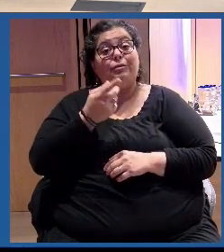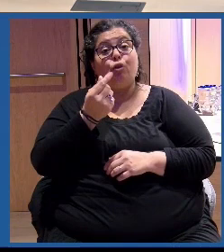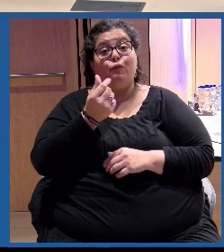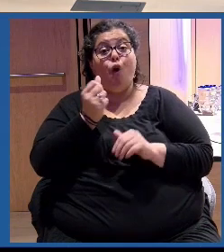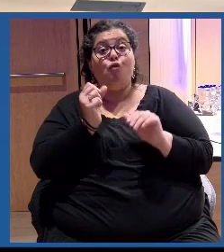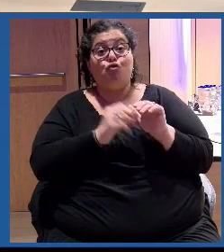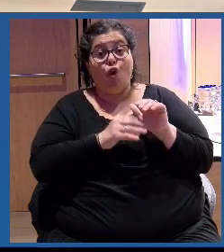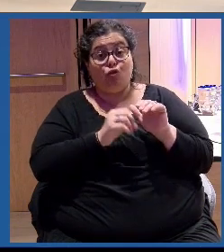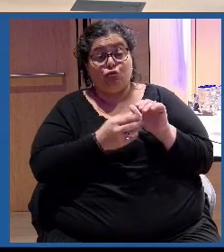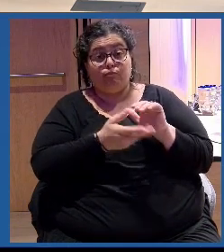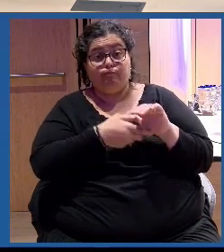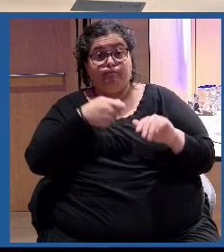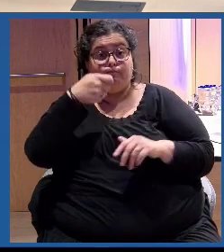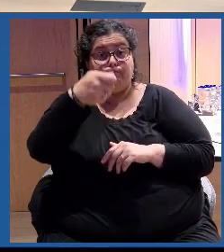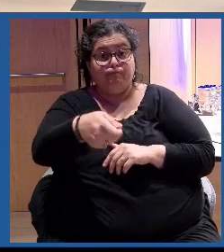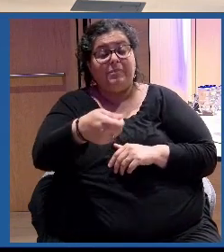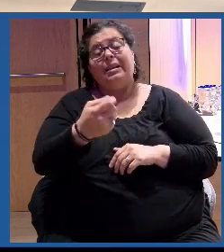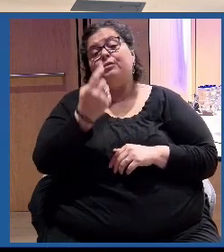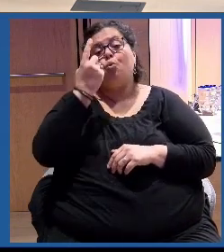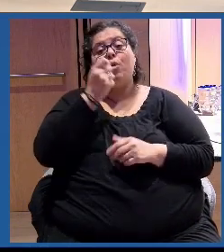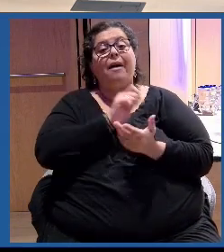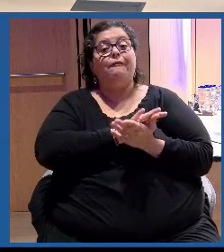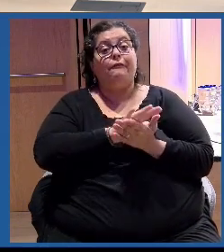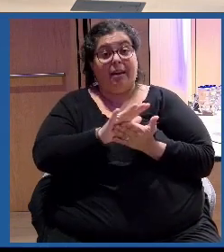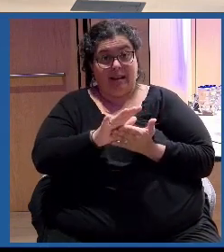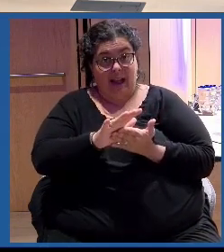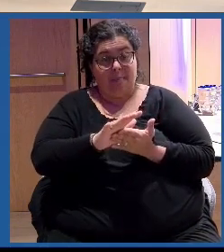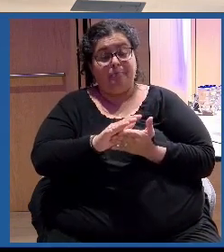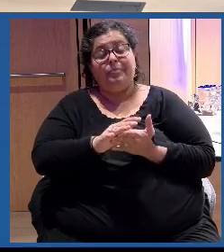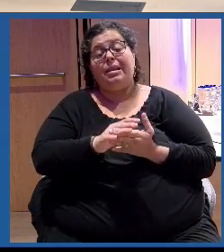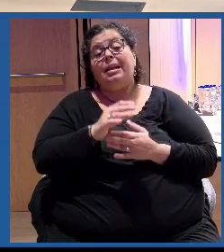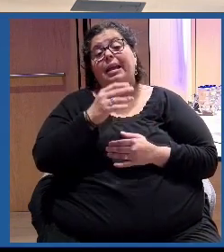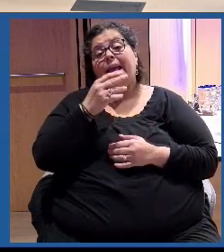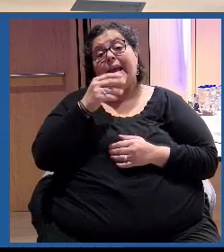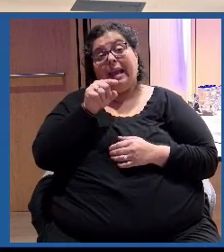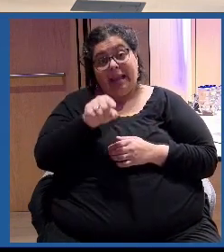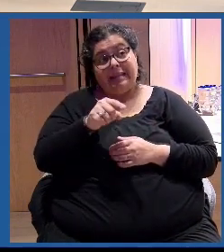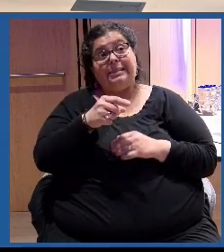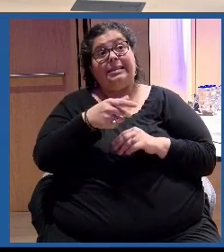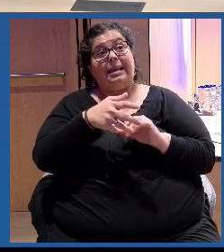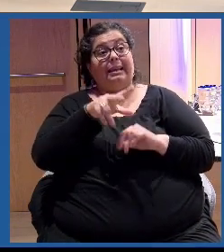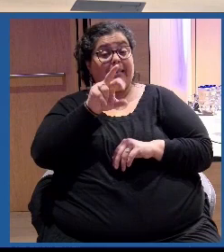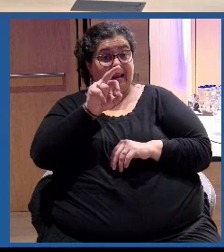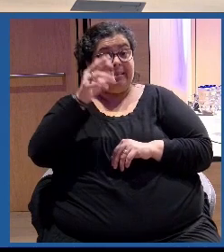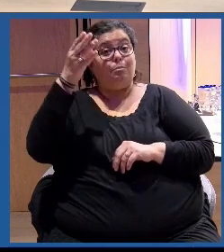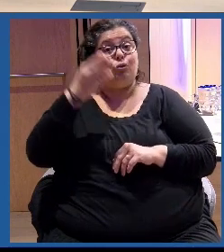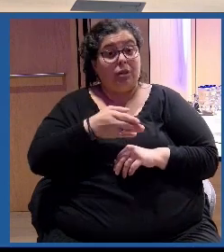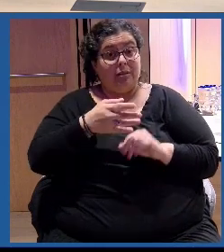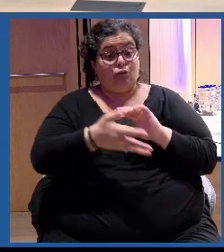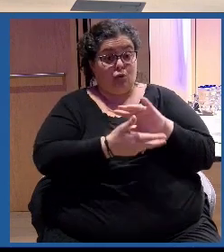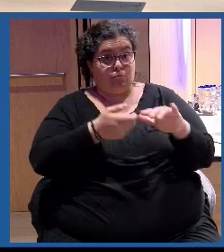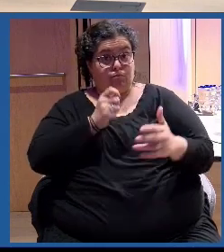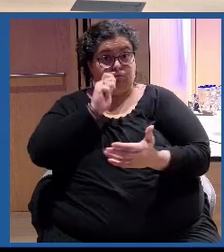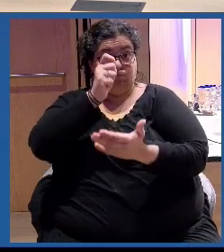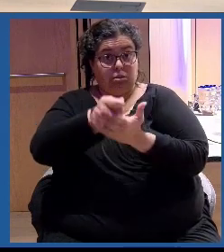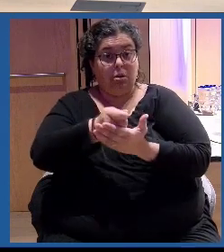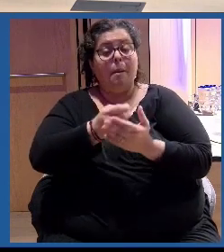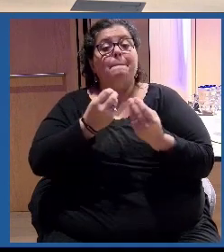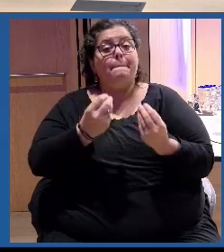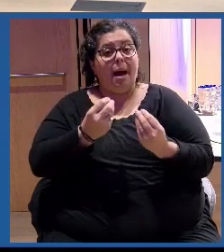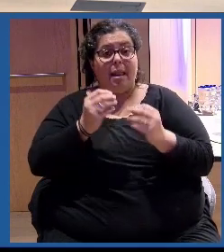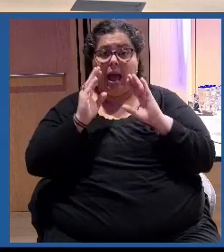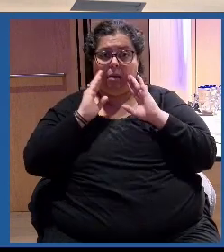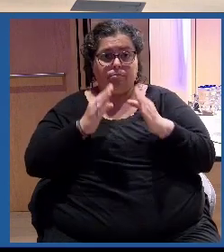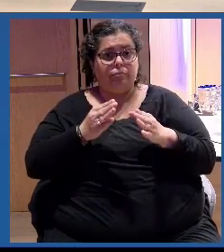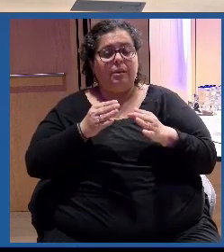de las becas que tenemos, que es la beca Carlos Quijanos, que justo ese 30% de fondos debe ser destinado